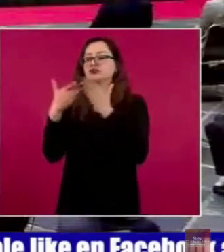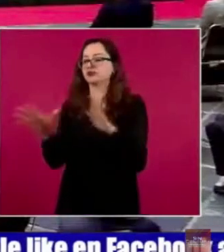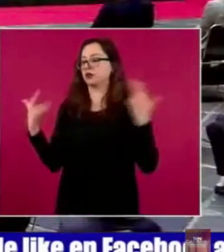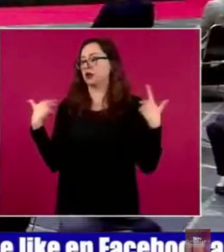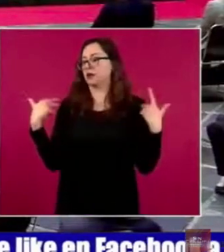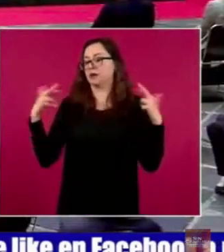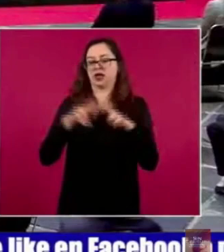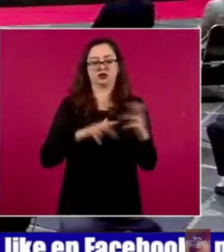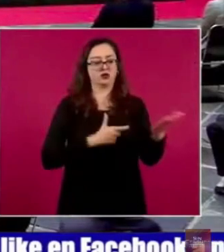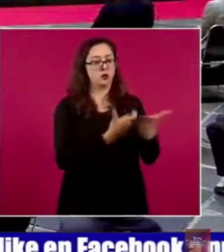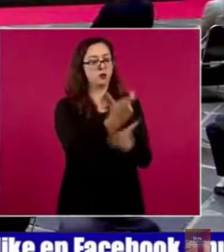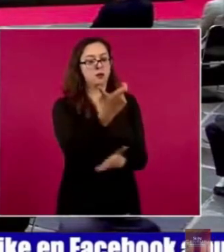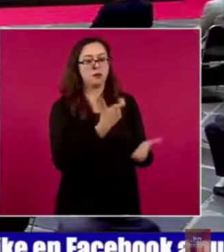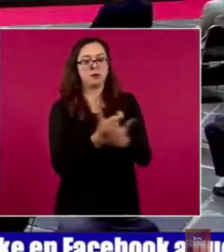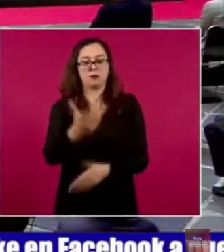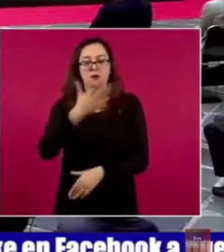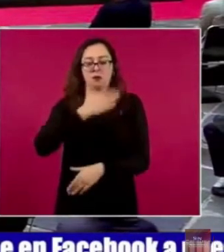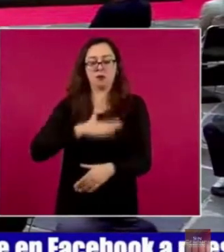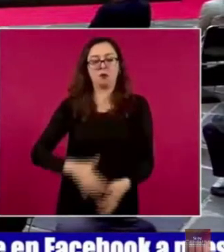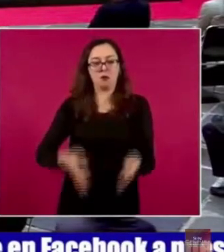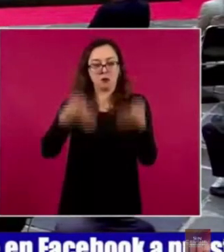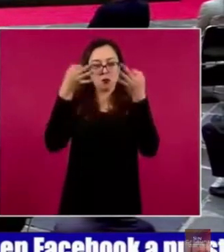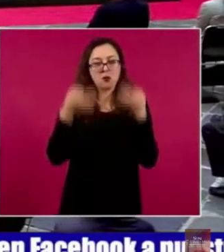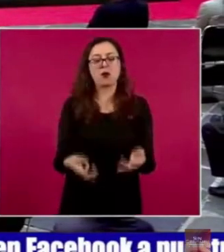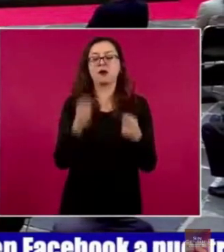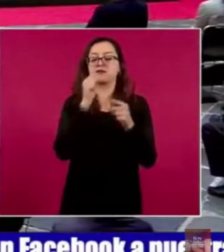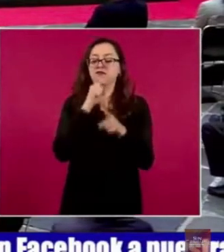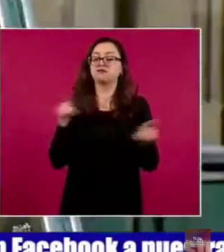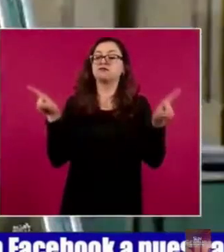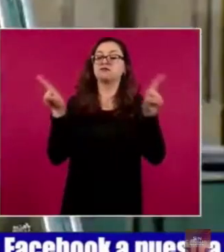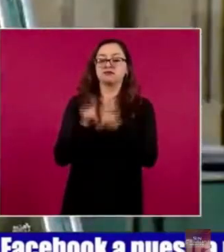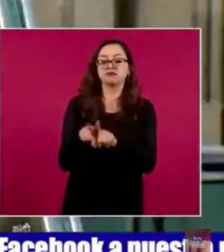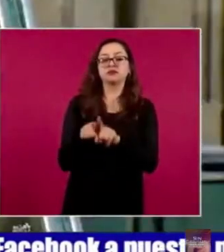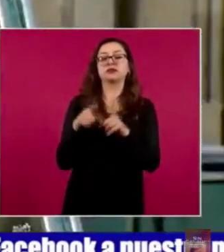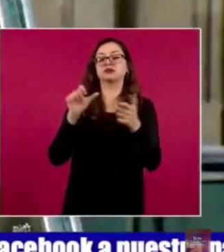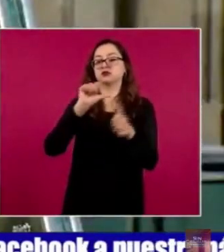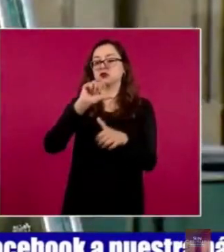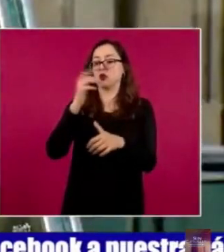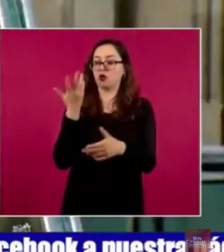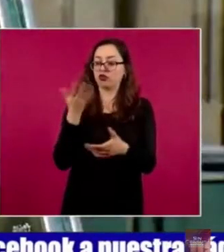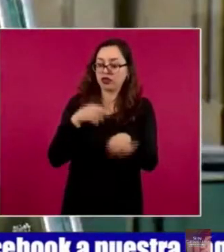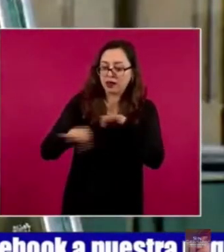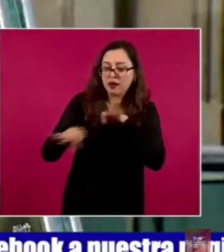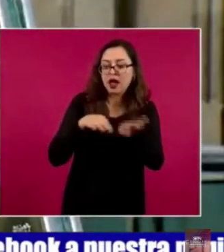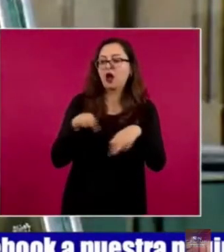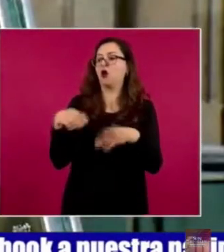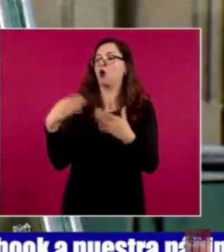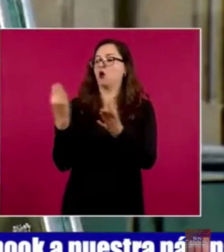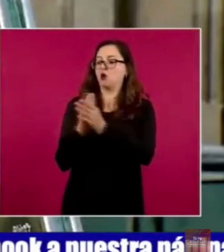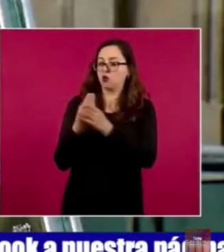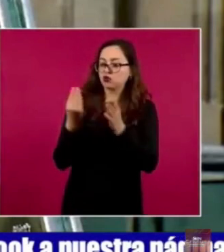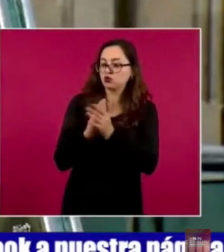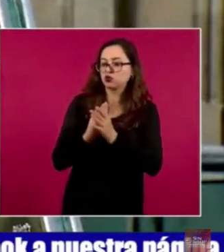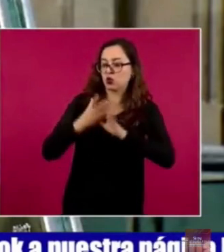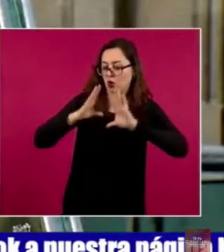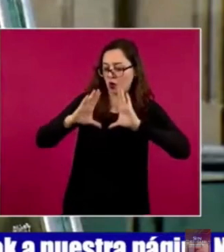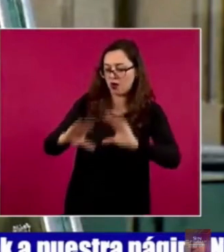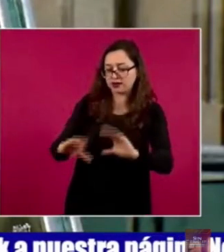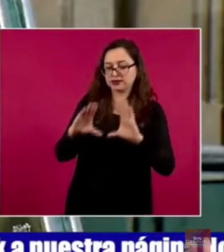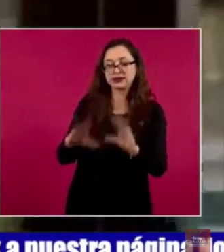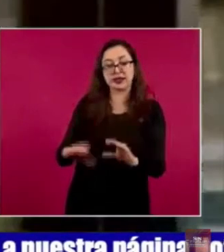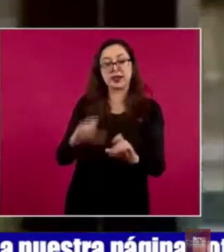maestros y atención especial a la enseñanza de artes y oficios. Asimismo,